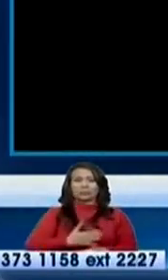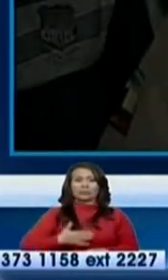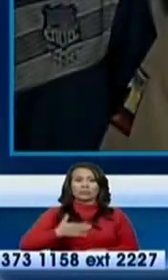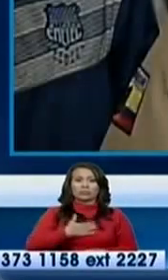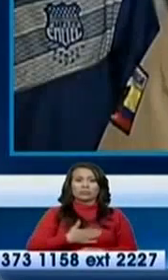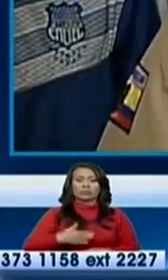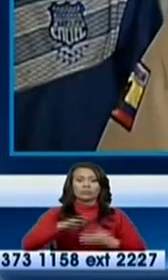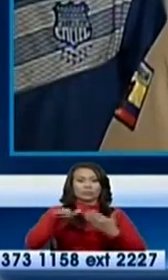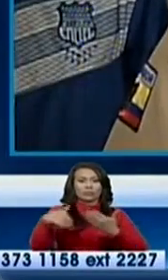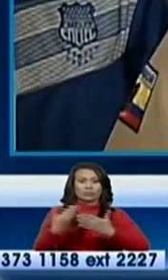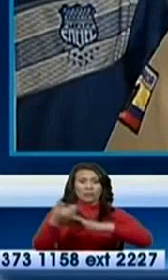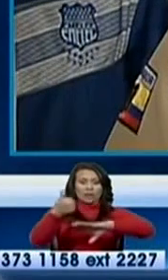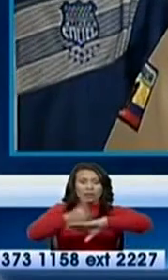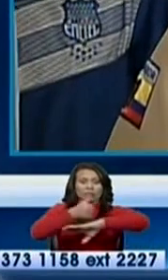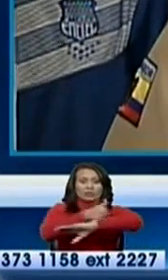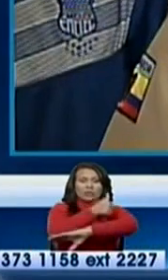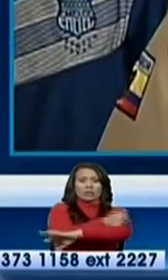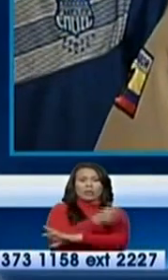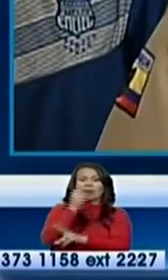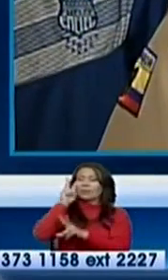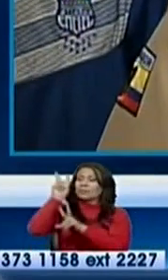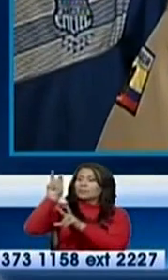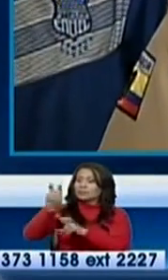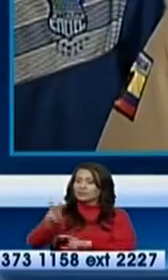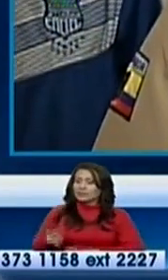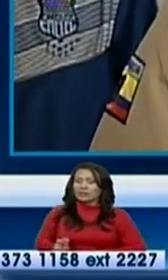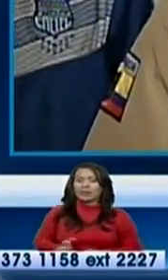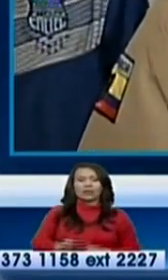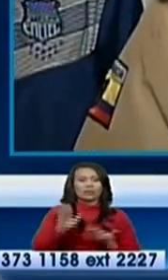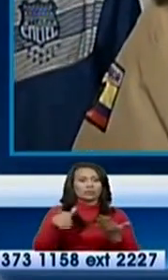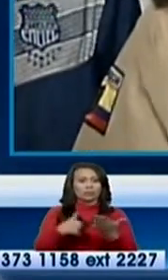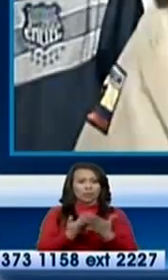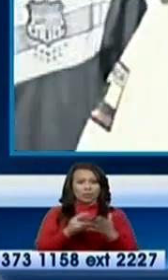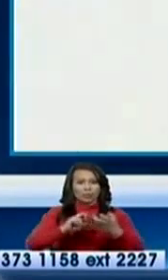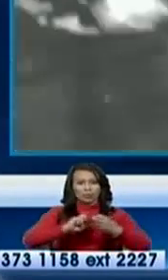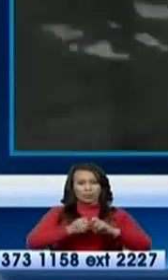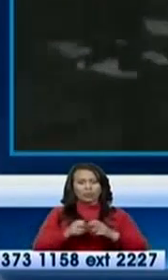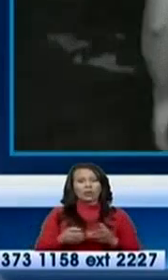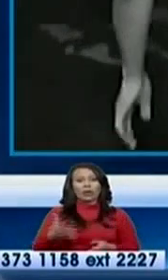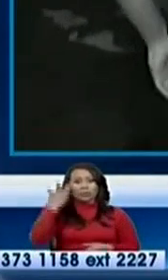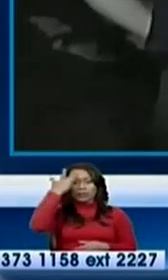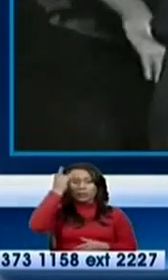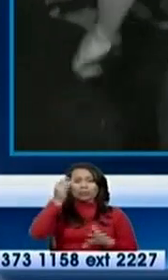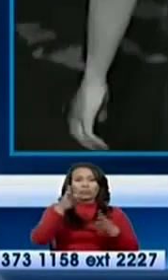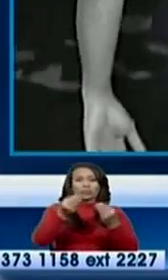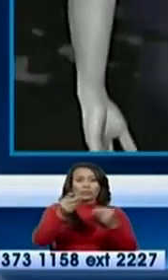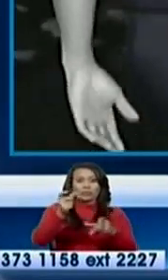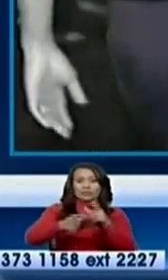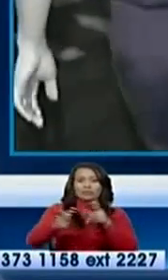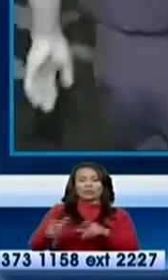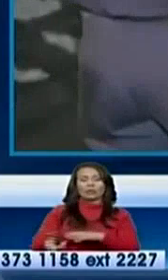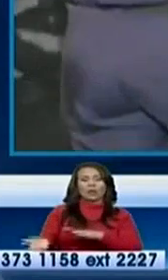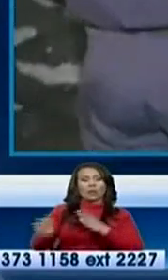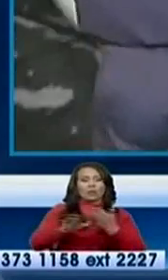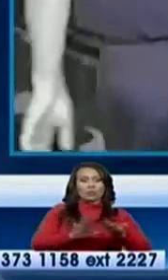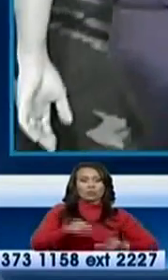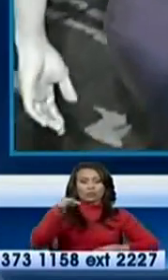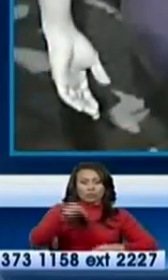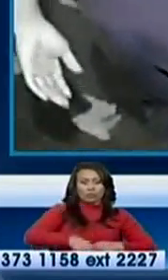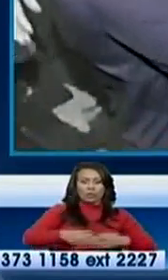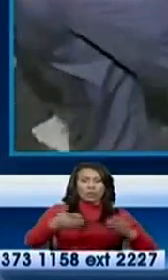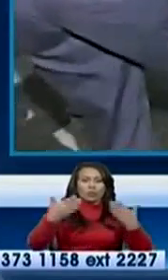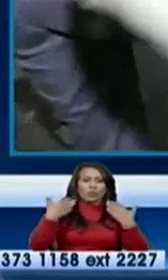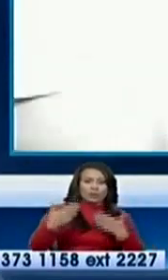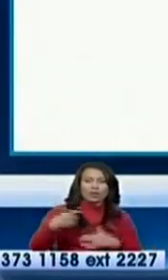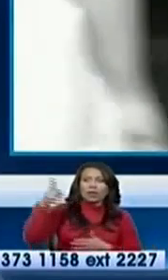que las autoridades investigaran exhaustivamente esta situación que ha costado vidas en la capital de la República, aquí en Manabí, acaba